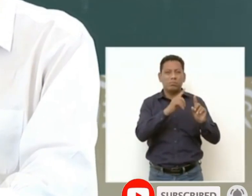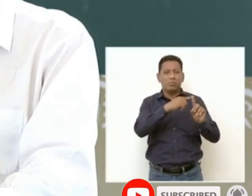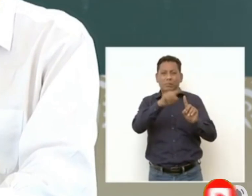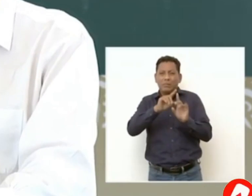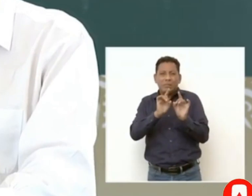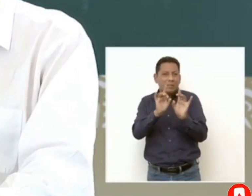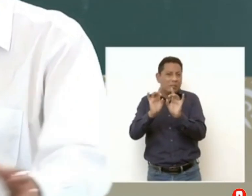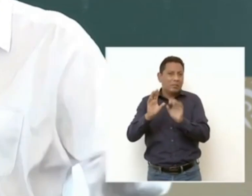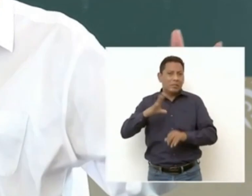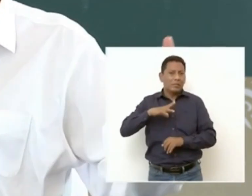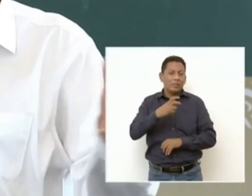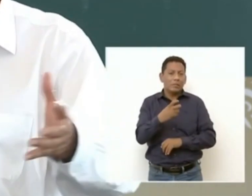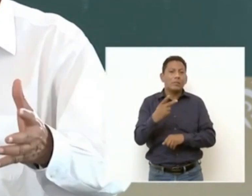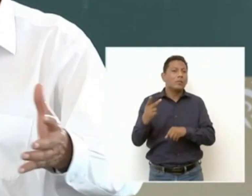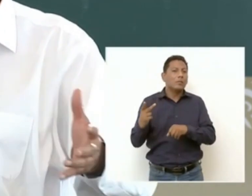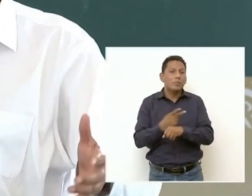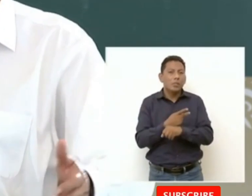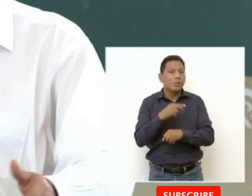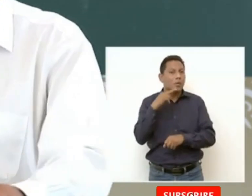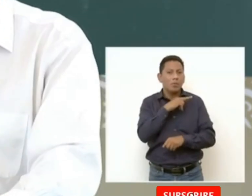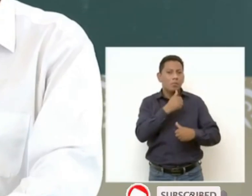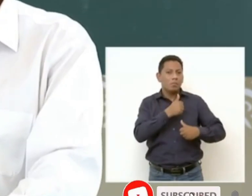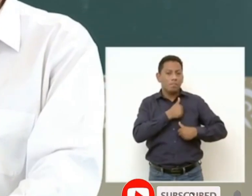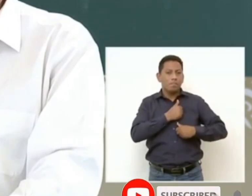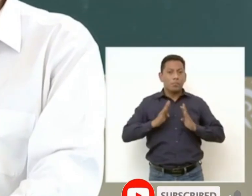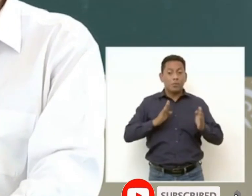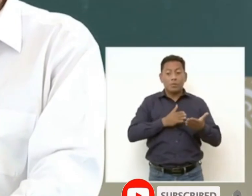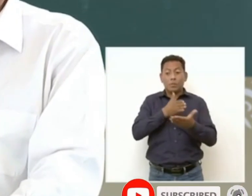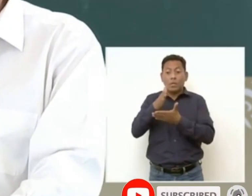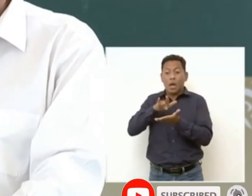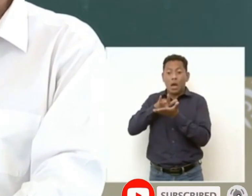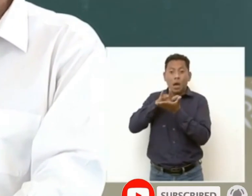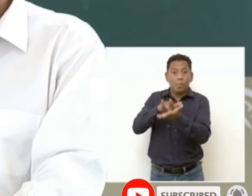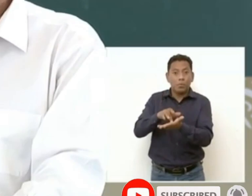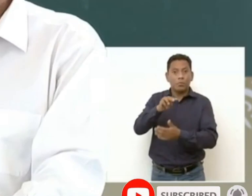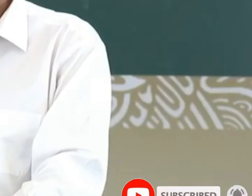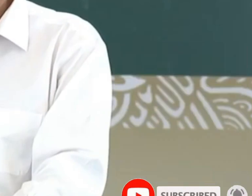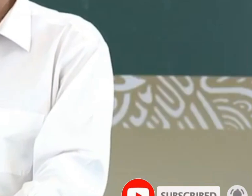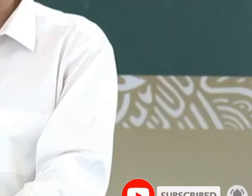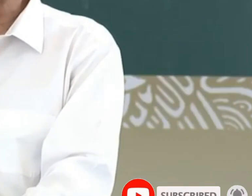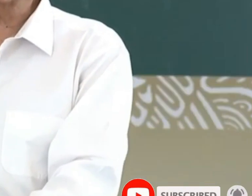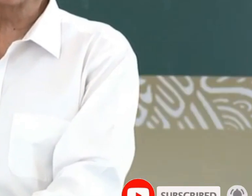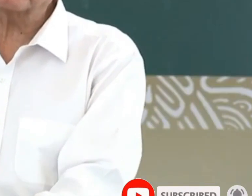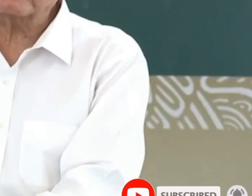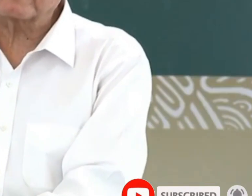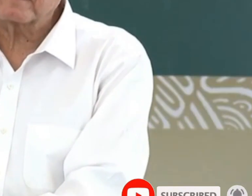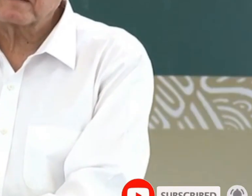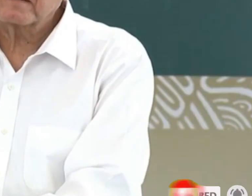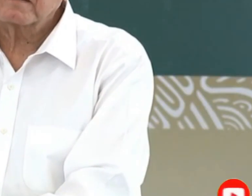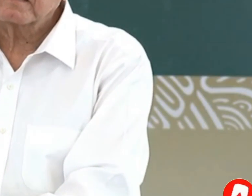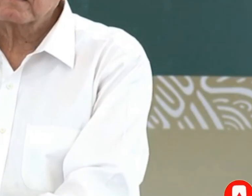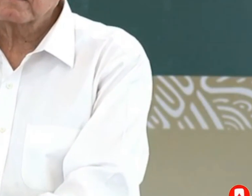desgracias, pues interviene el Ejército, la Marina, tienen el plan